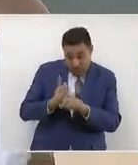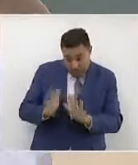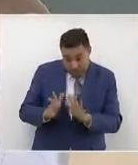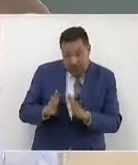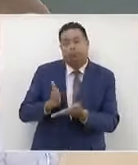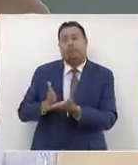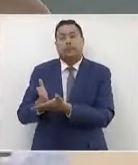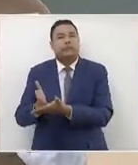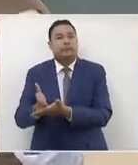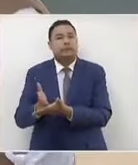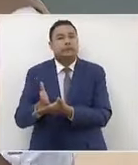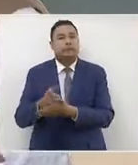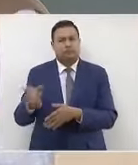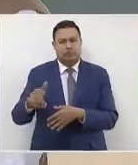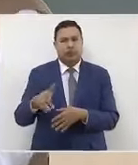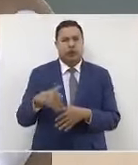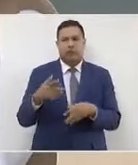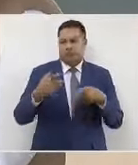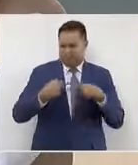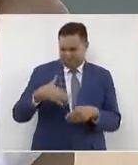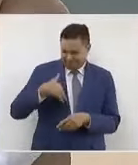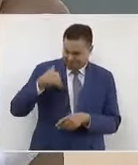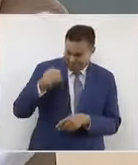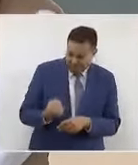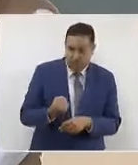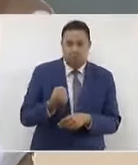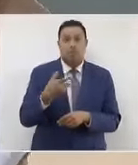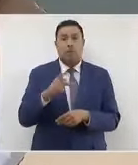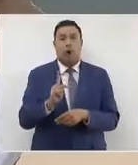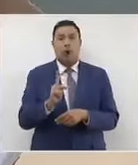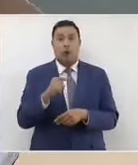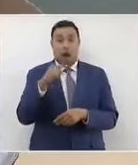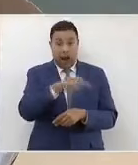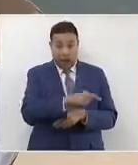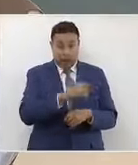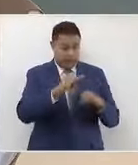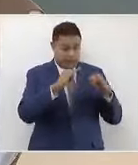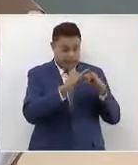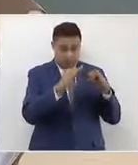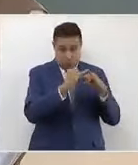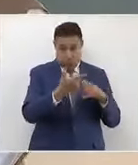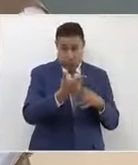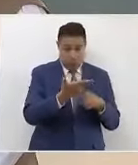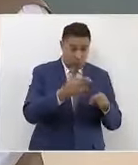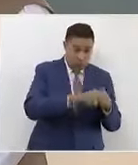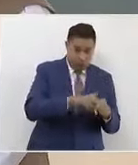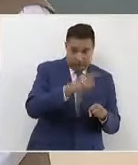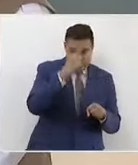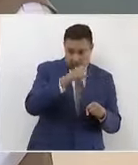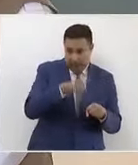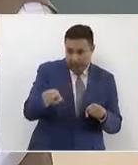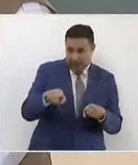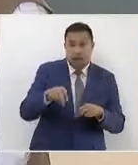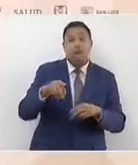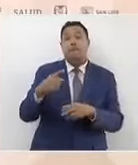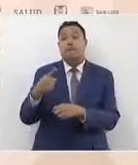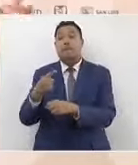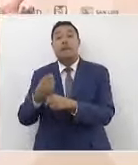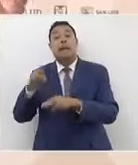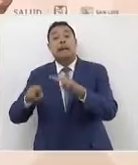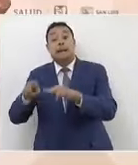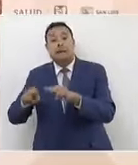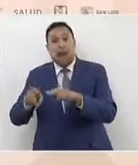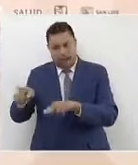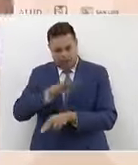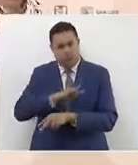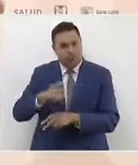Hacían grandes esfuerzos los trabajadores, pero pocos esfuerzos las instituciones en darle recursos al primer nivel de atención, en donde